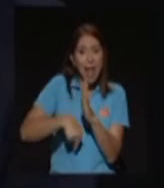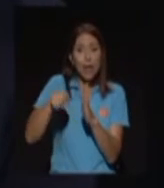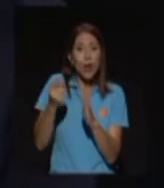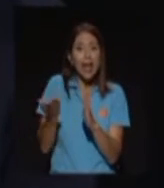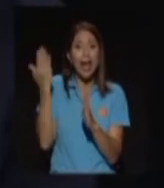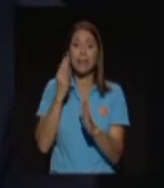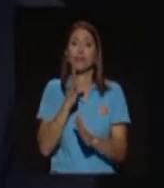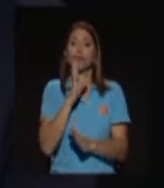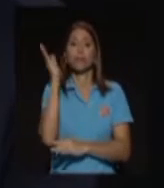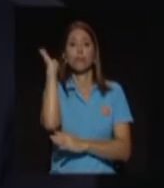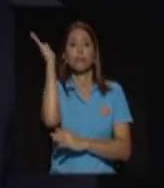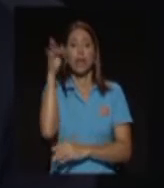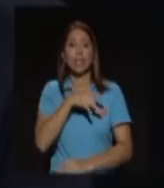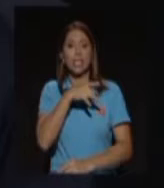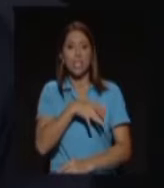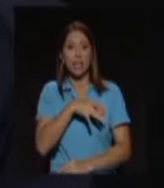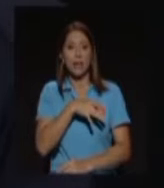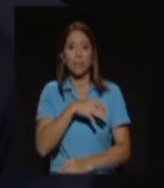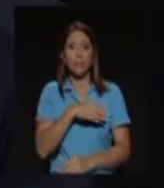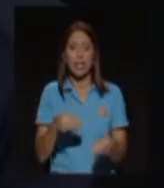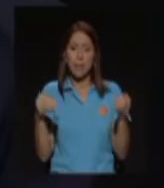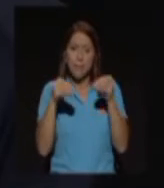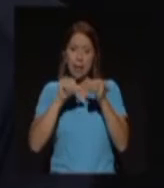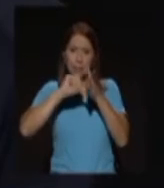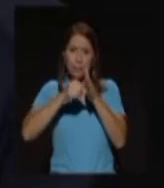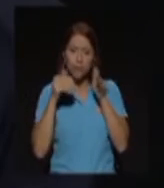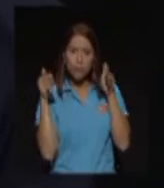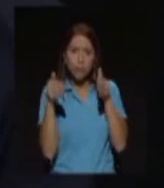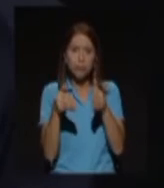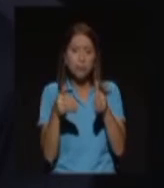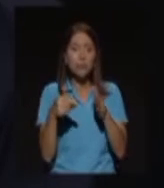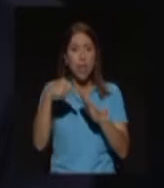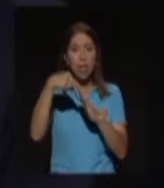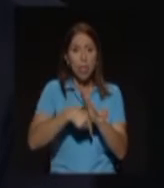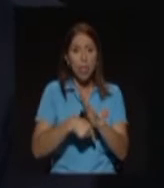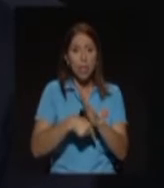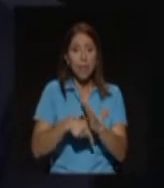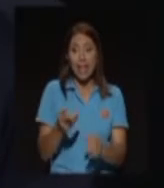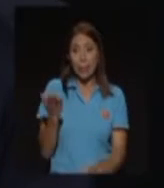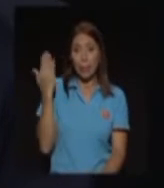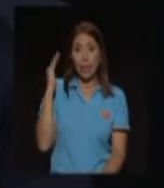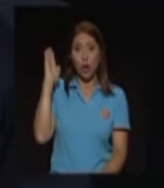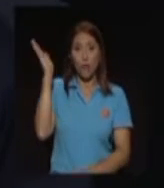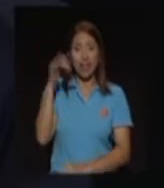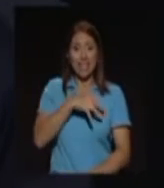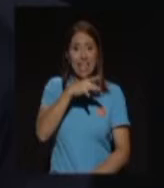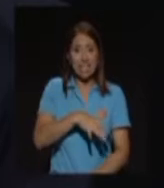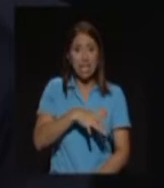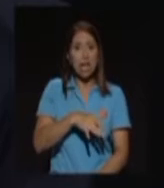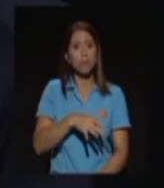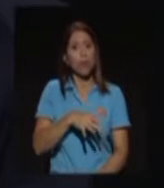Chile y darle muchísimo más cuerpo, desde luego. La conferencia de Chile fue una conferencia relativamente